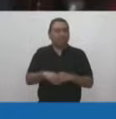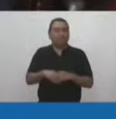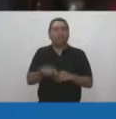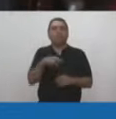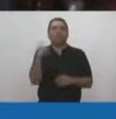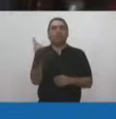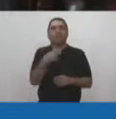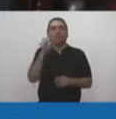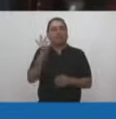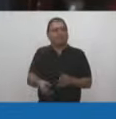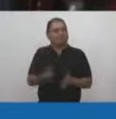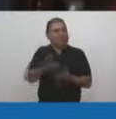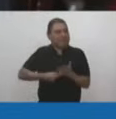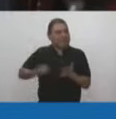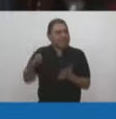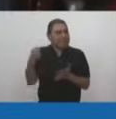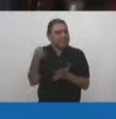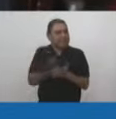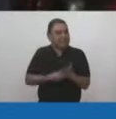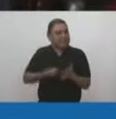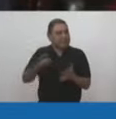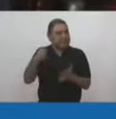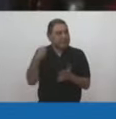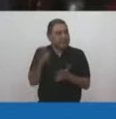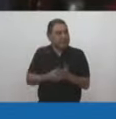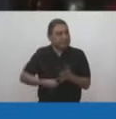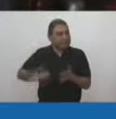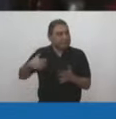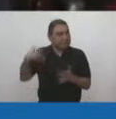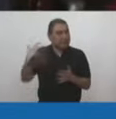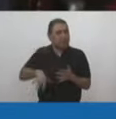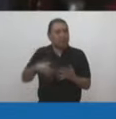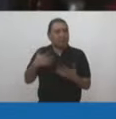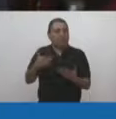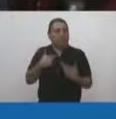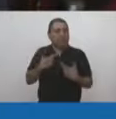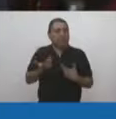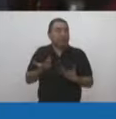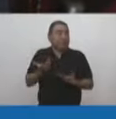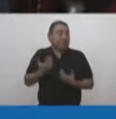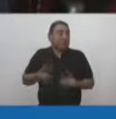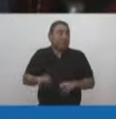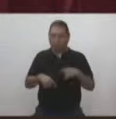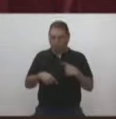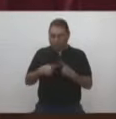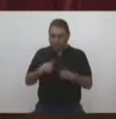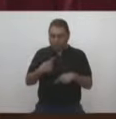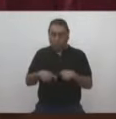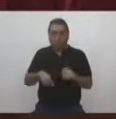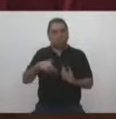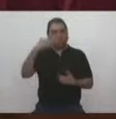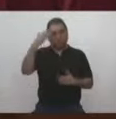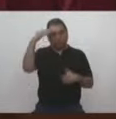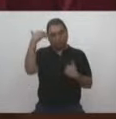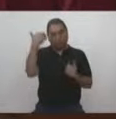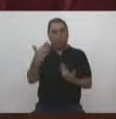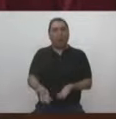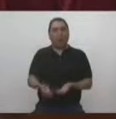ayudar a nuestros productores que están en emergencia. Lo vamos a convocar para eso. Gracias. Así que